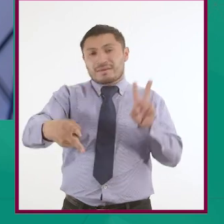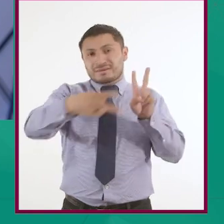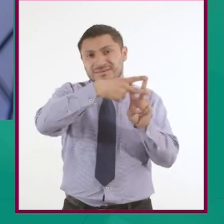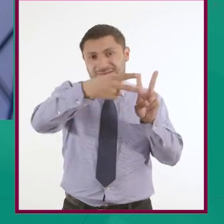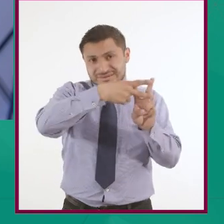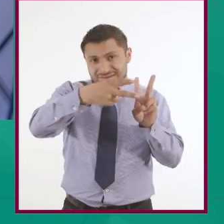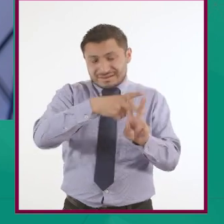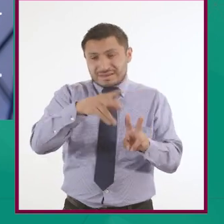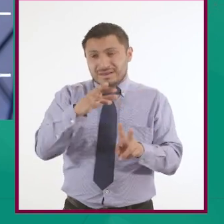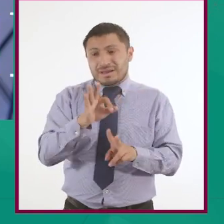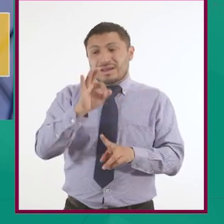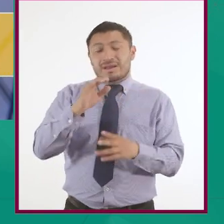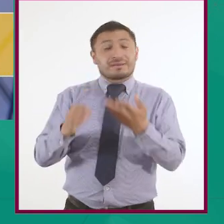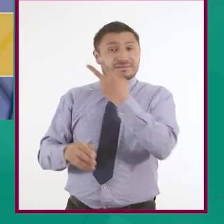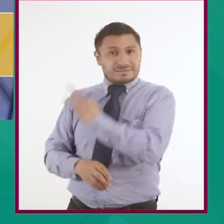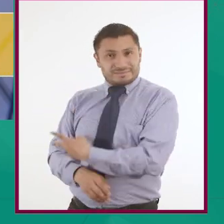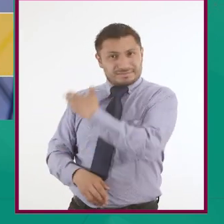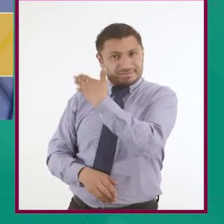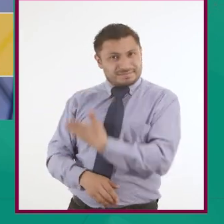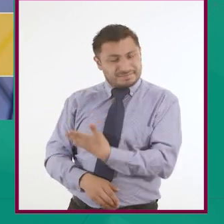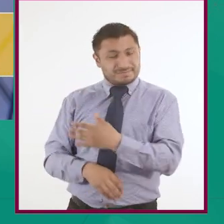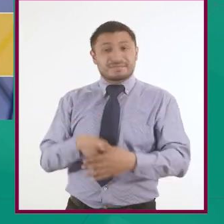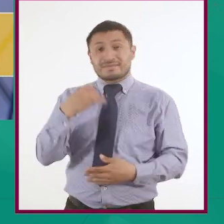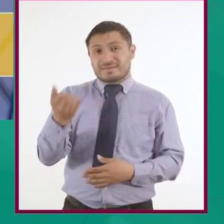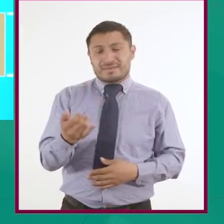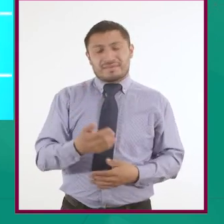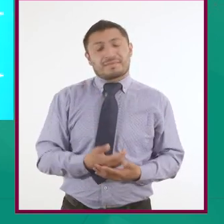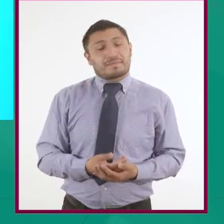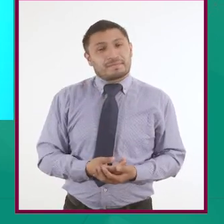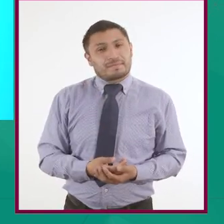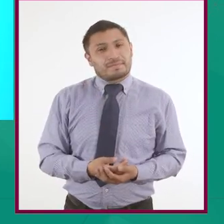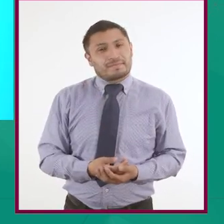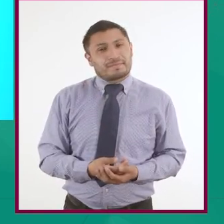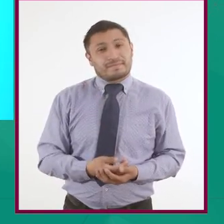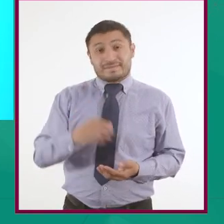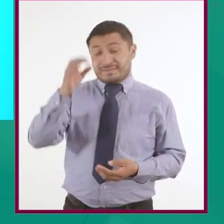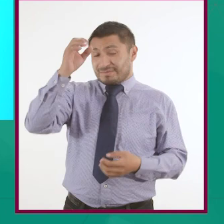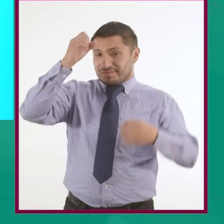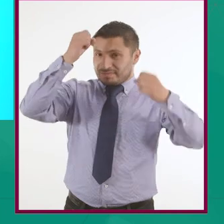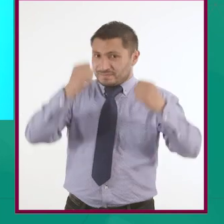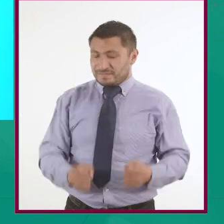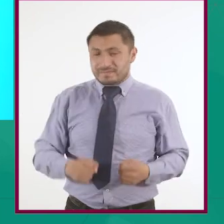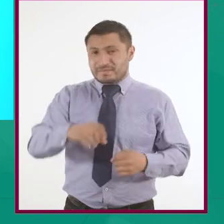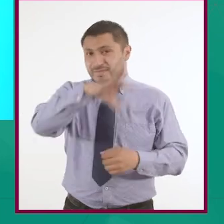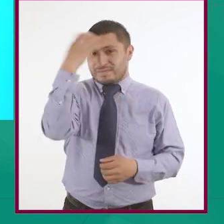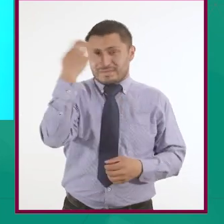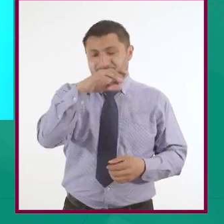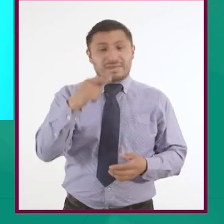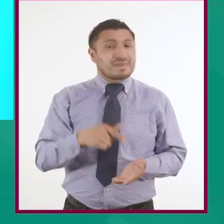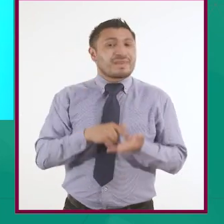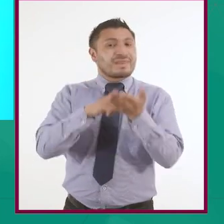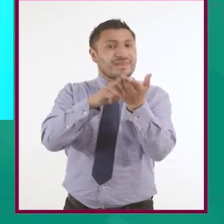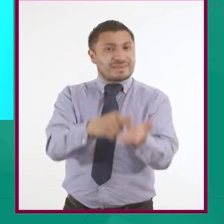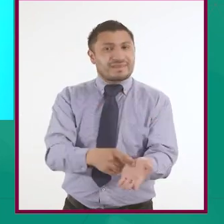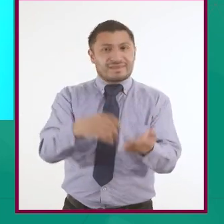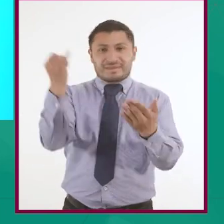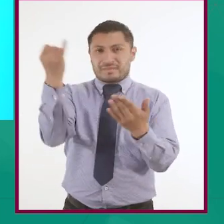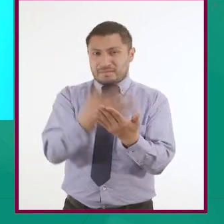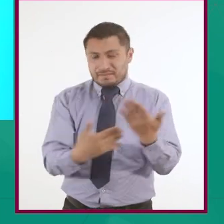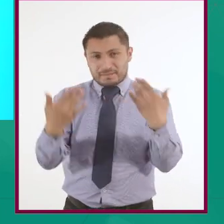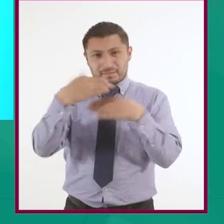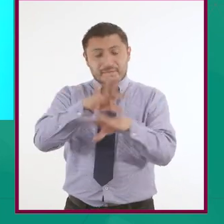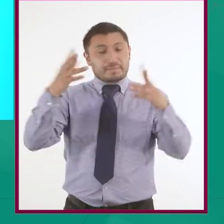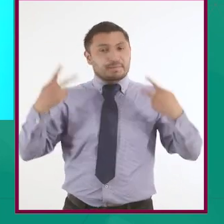hashtags FotográficaMX y Mi Entorno en una Foto. Sin duda, las fotografías nos ofrecen una imagen de